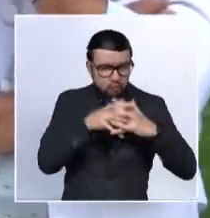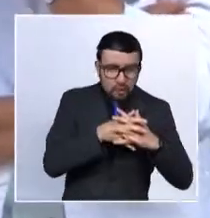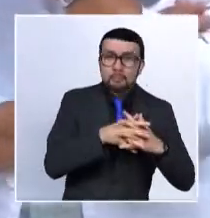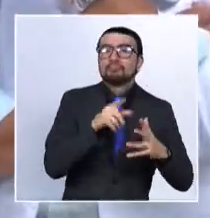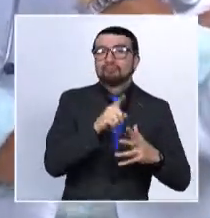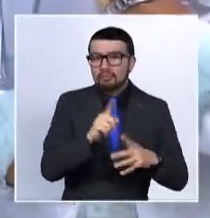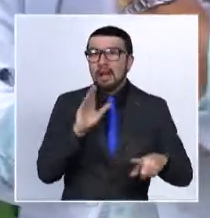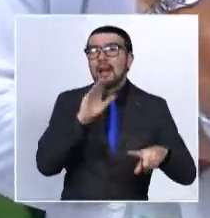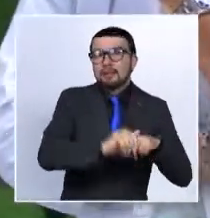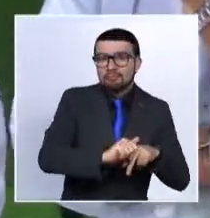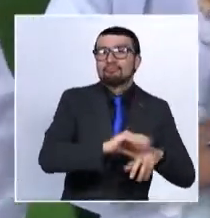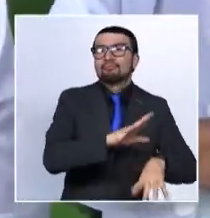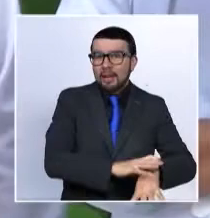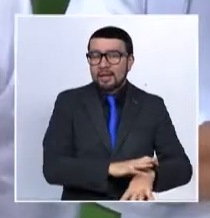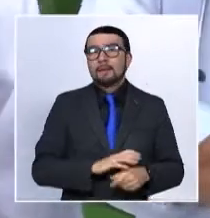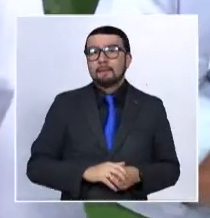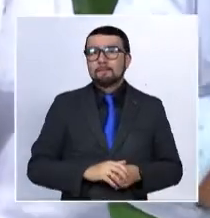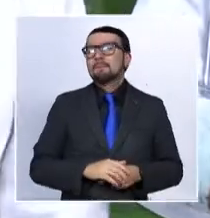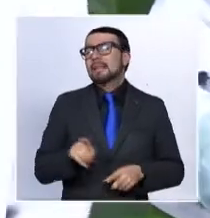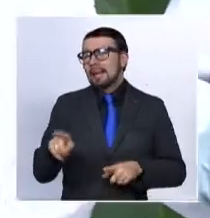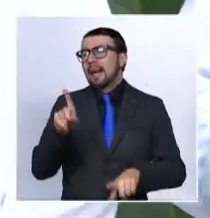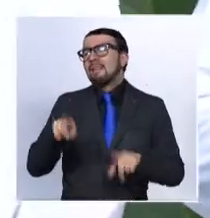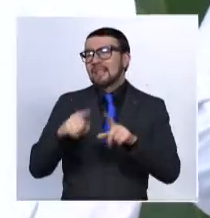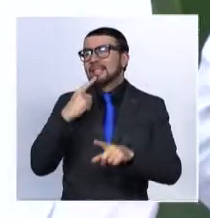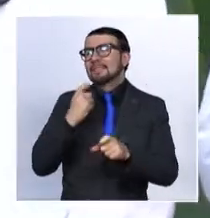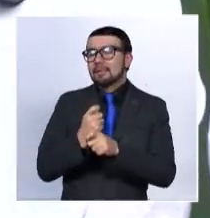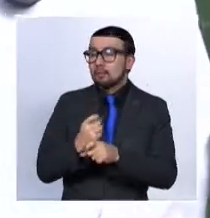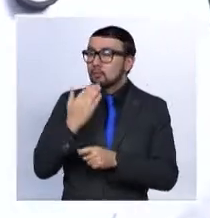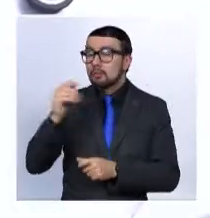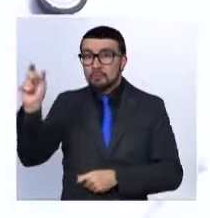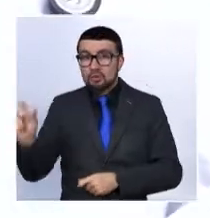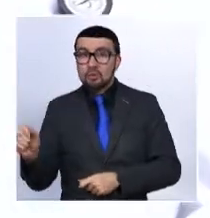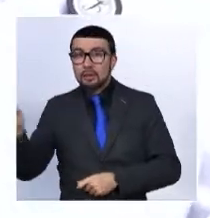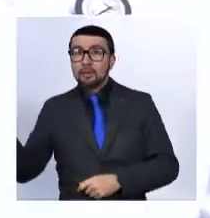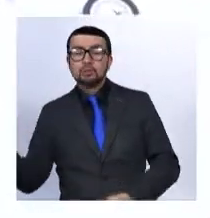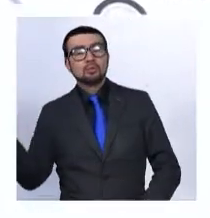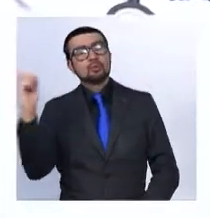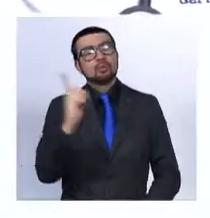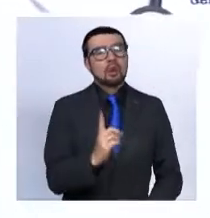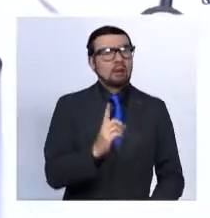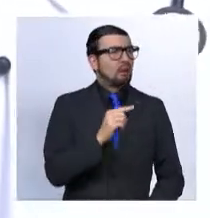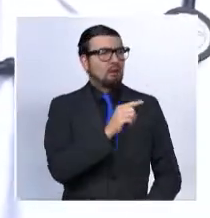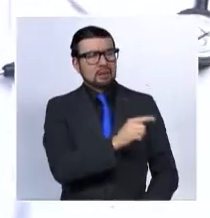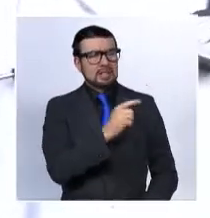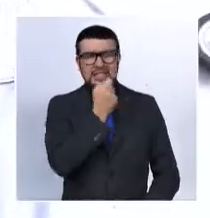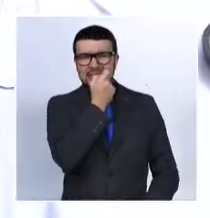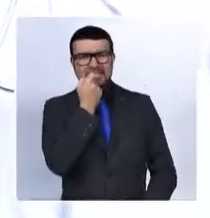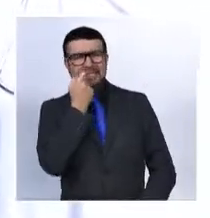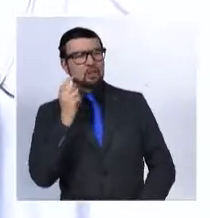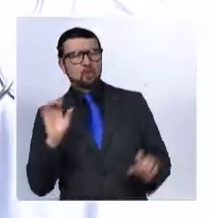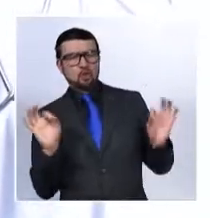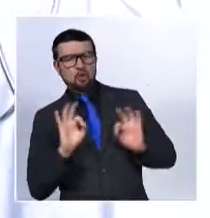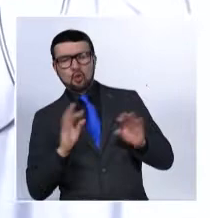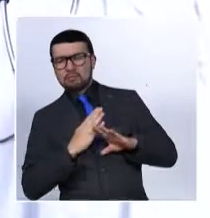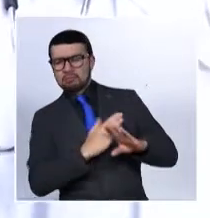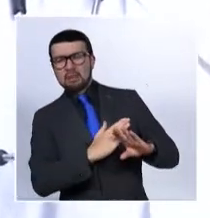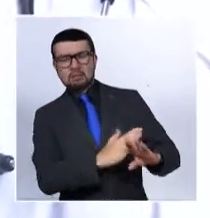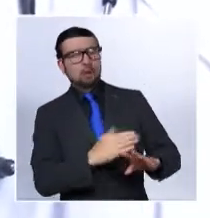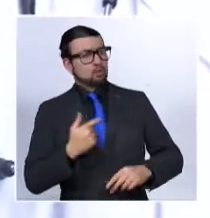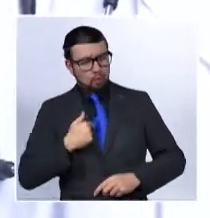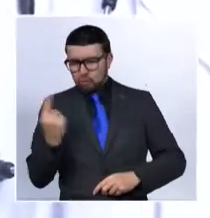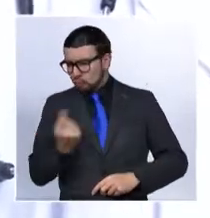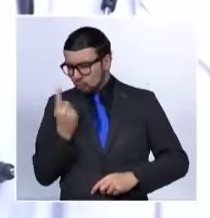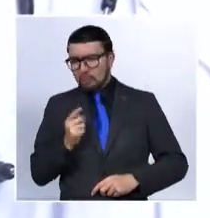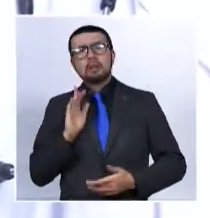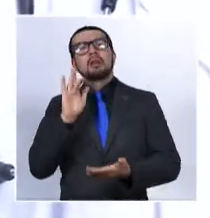es la dificultad que he encontrado. Los pacientes llegan y no quieren pasar a consulta odontológica, porque ellos vienen a